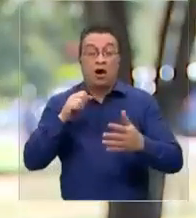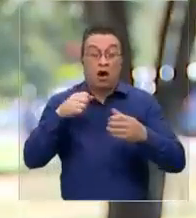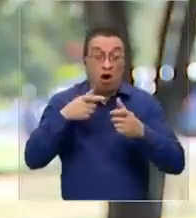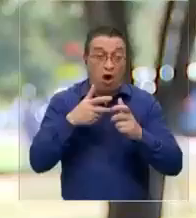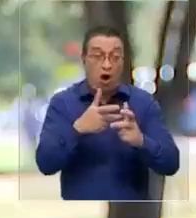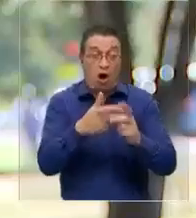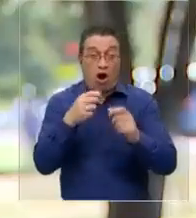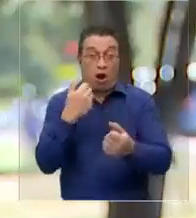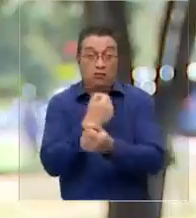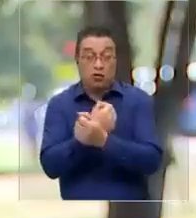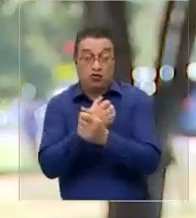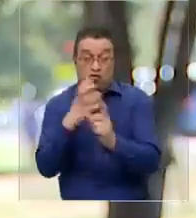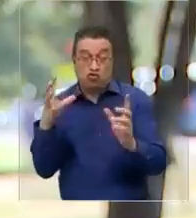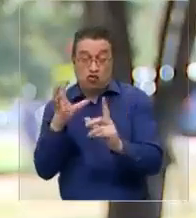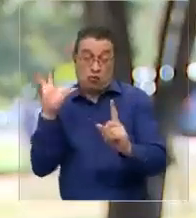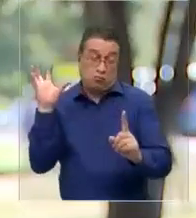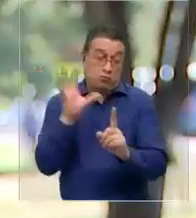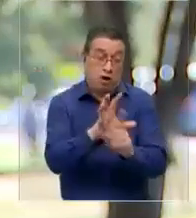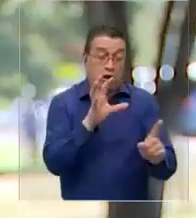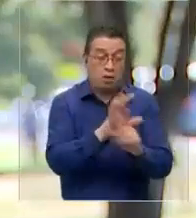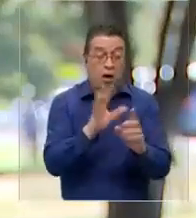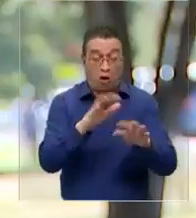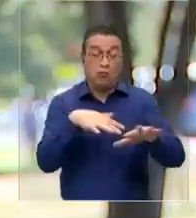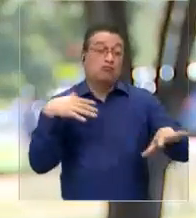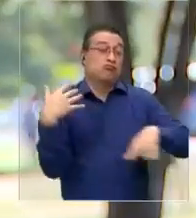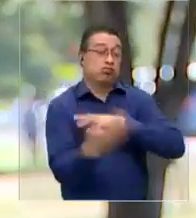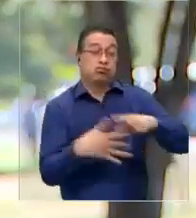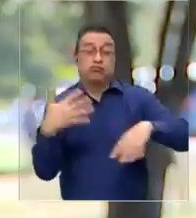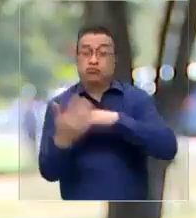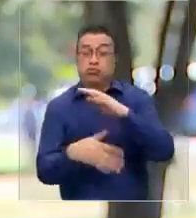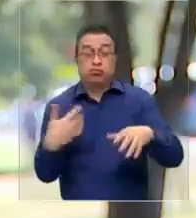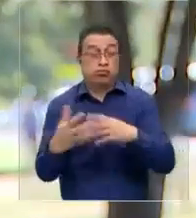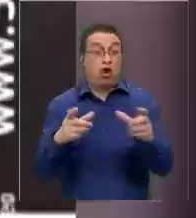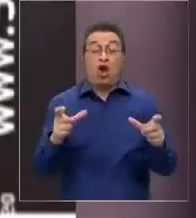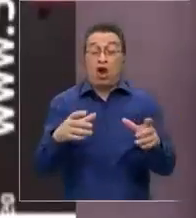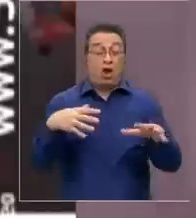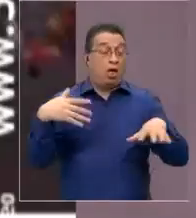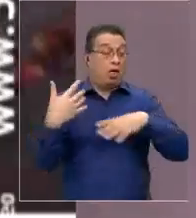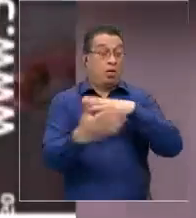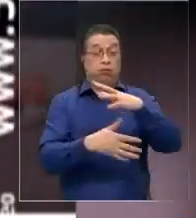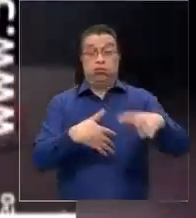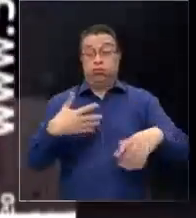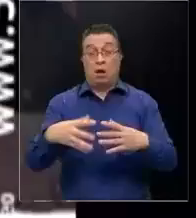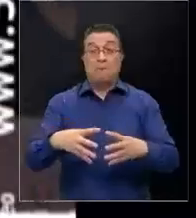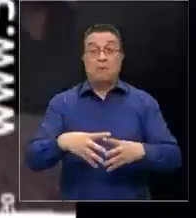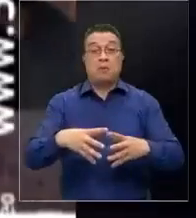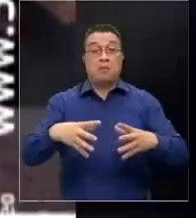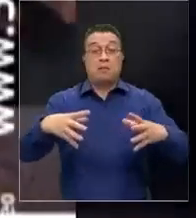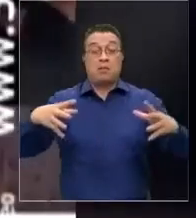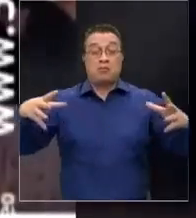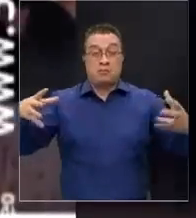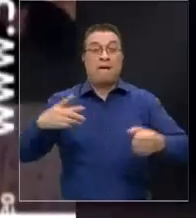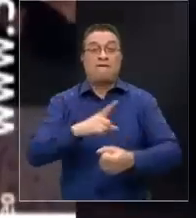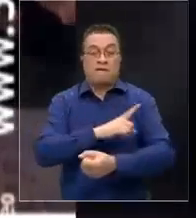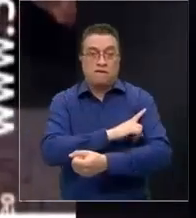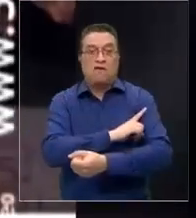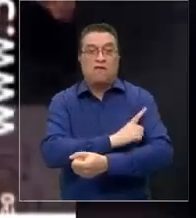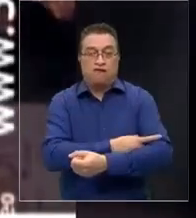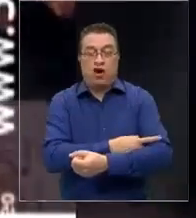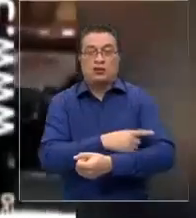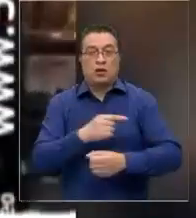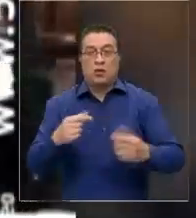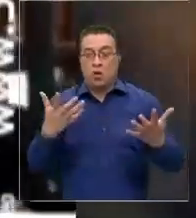más violentas y rápidamente se empieza a perder el control, rápidamente también esto se empieza a llenar de fuerzas, uno podría decir